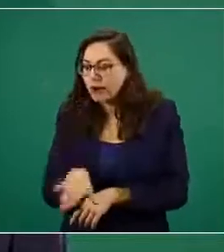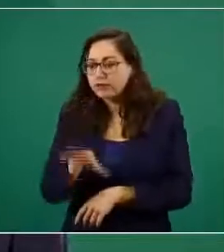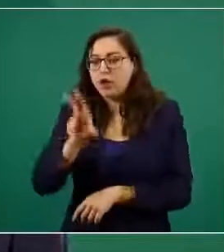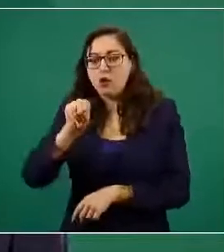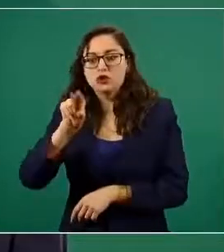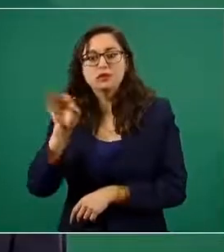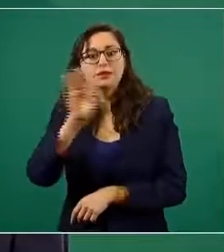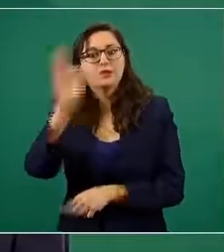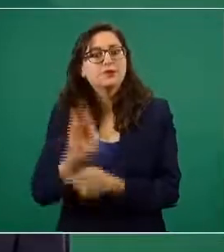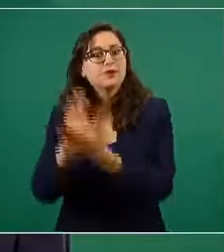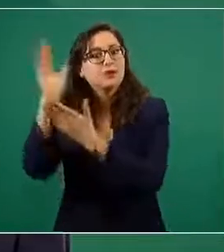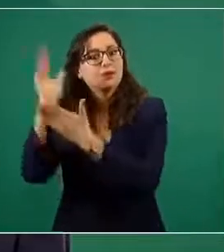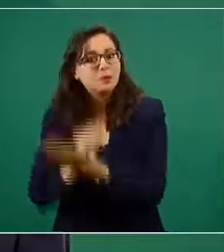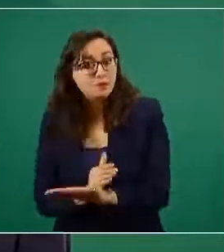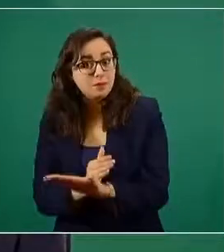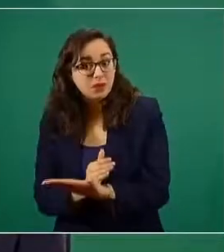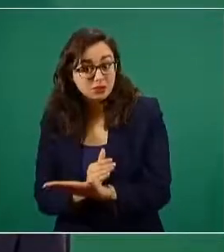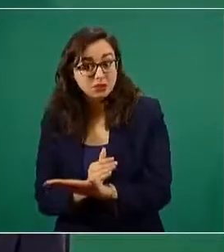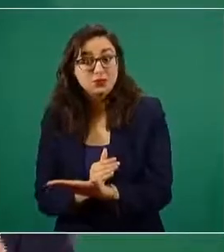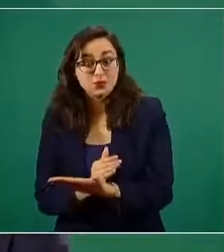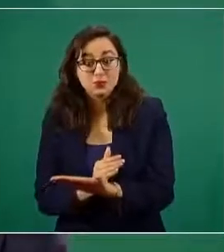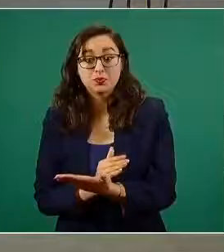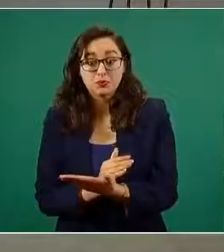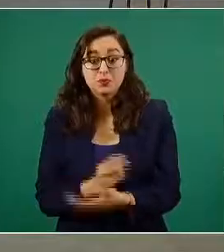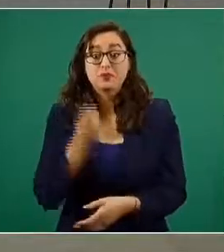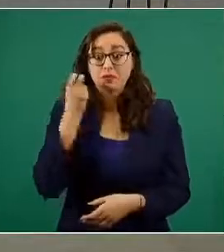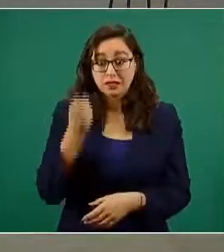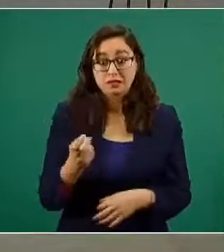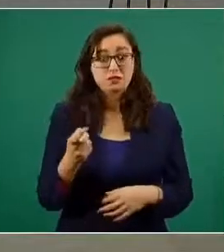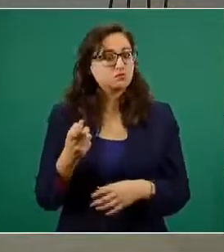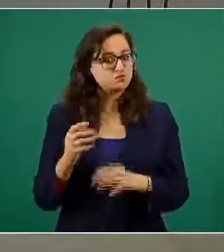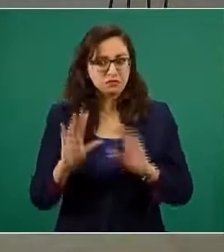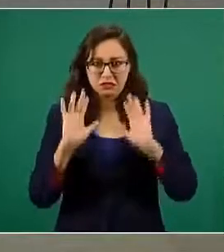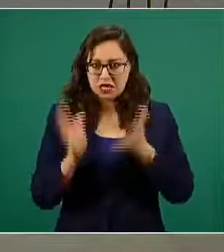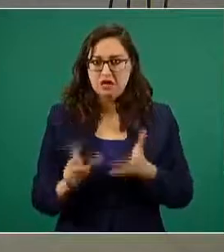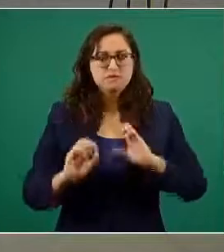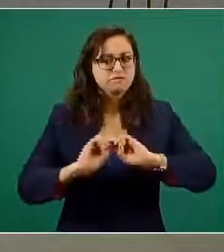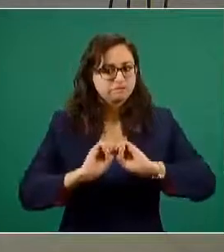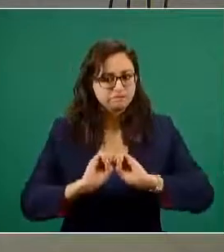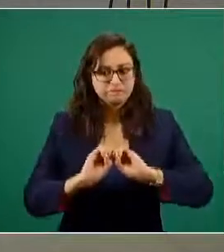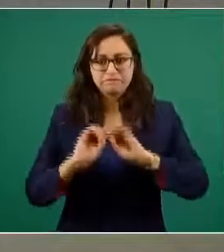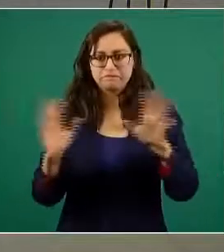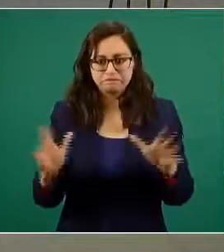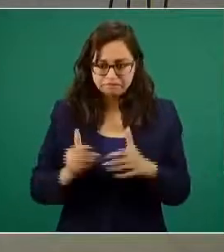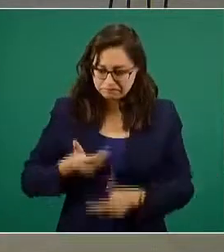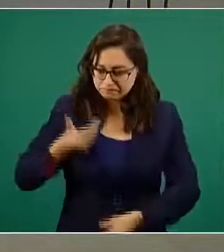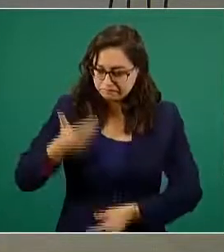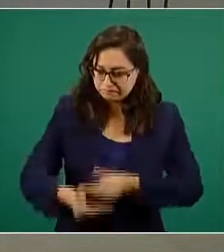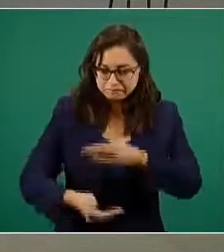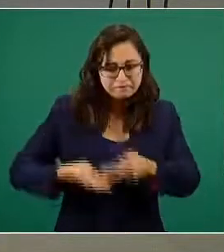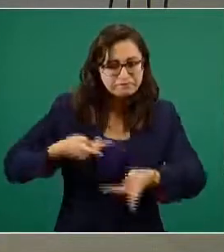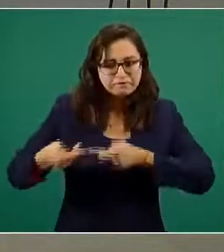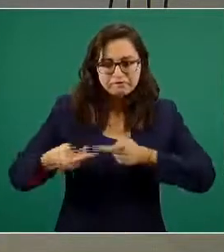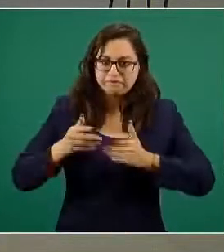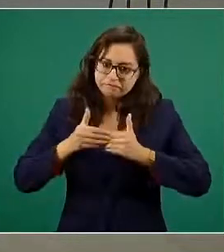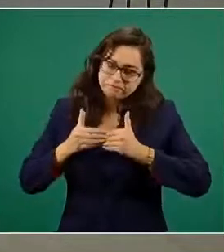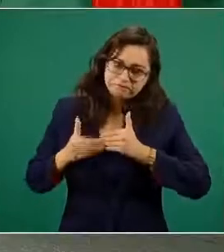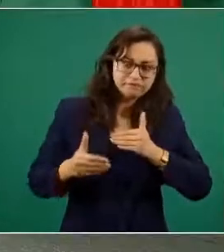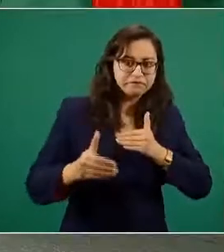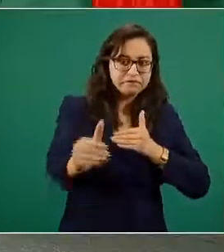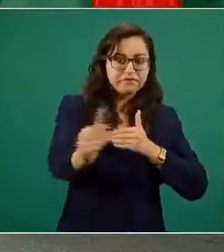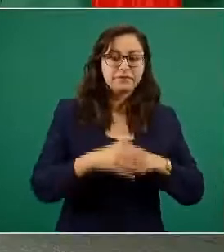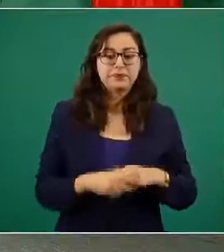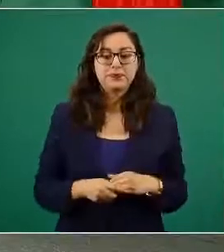se presentarían por la epidemia. Este es un objetivo muy claro y así ha sido trazado para nuestro plan de